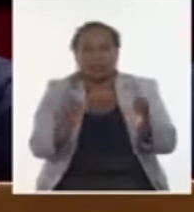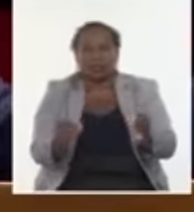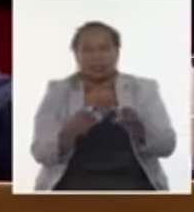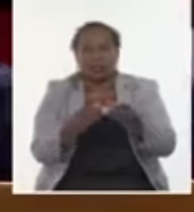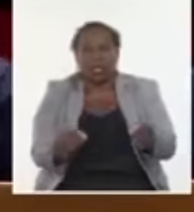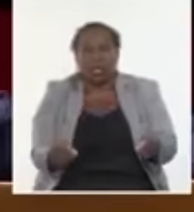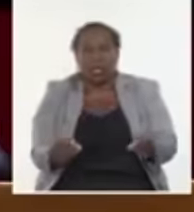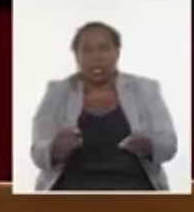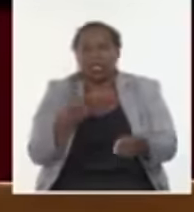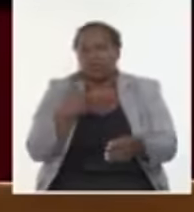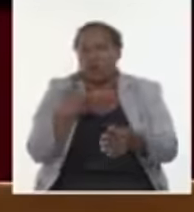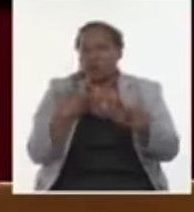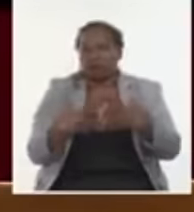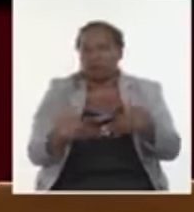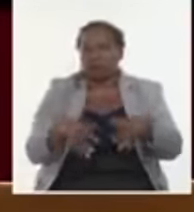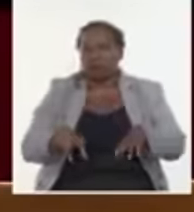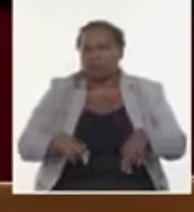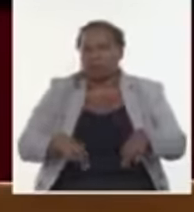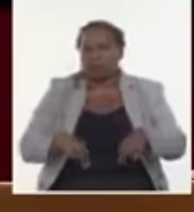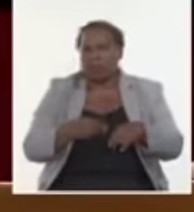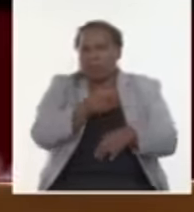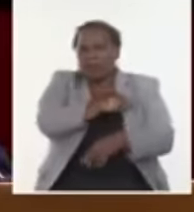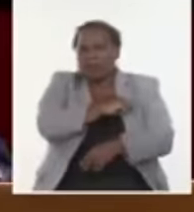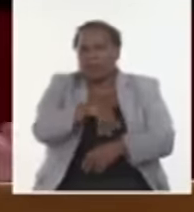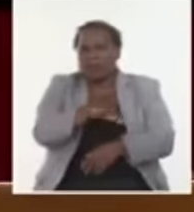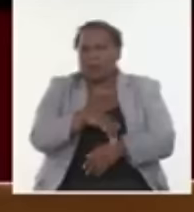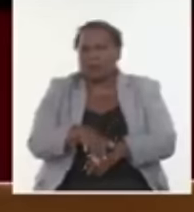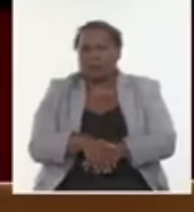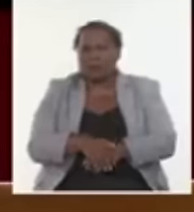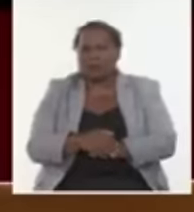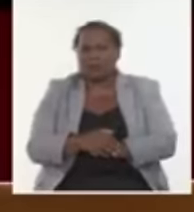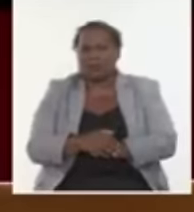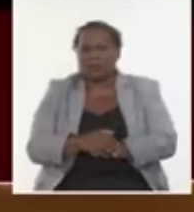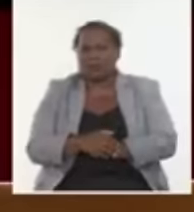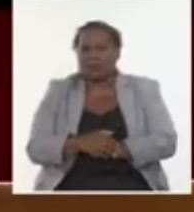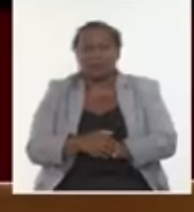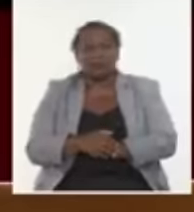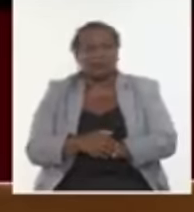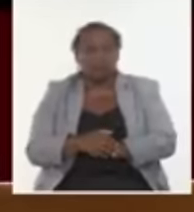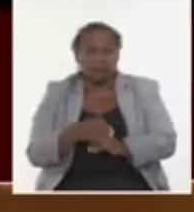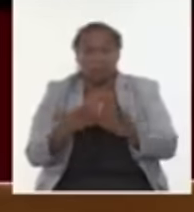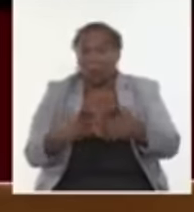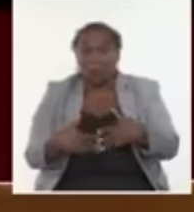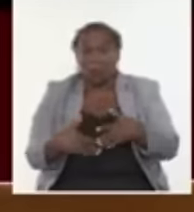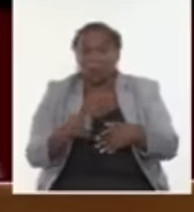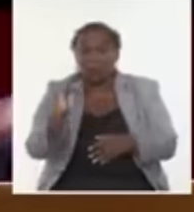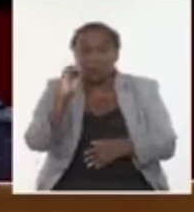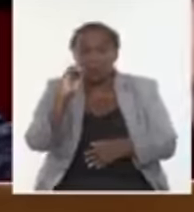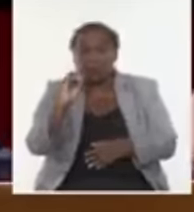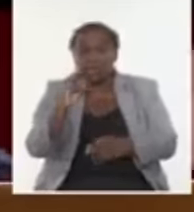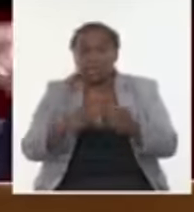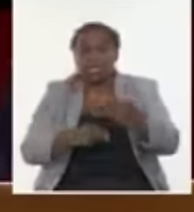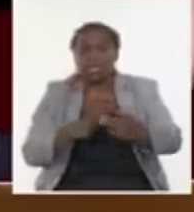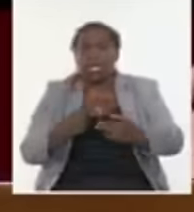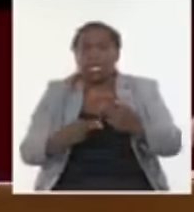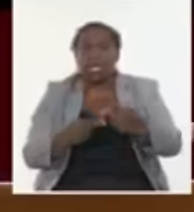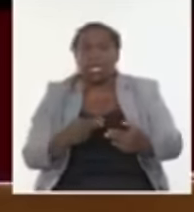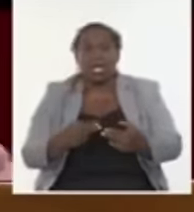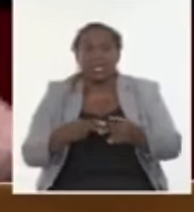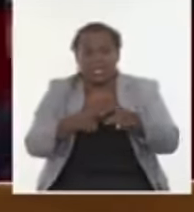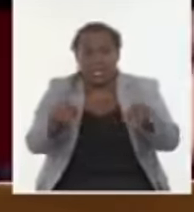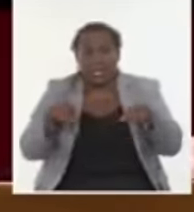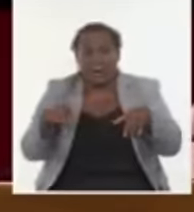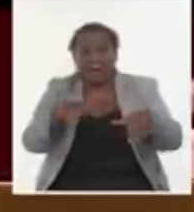producir esto, lo otro para el pueblo. Y él termina no produciendo nada, construyendo piscina, un